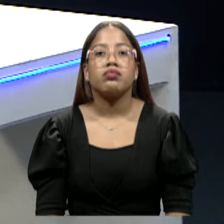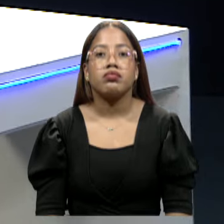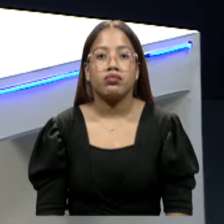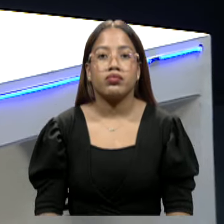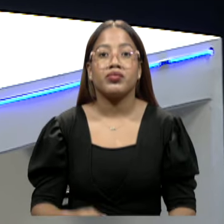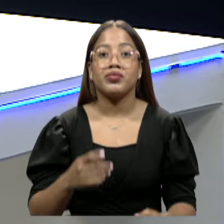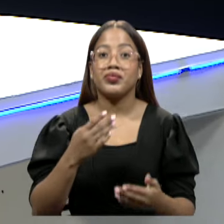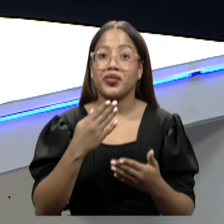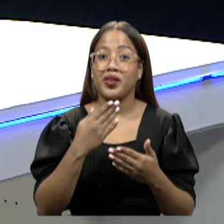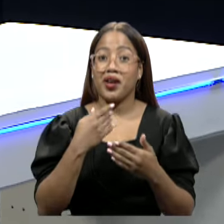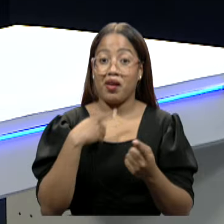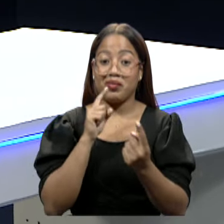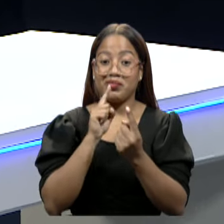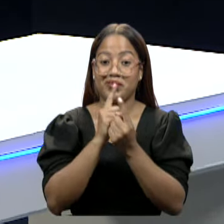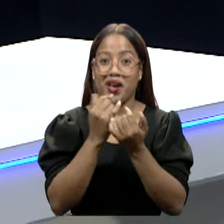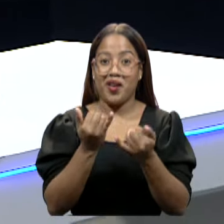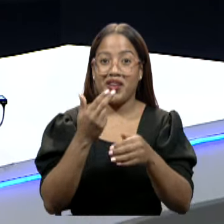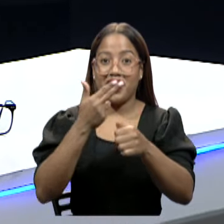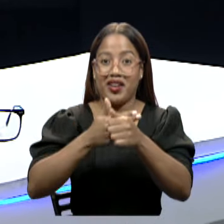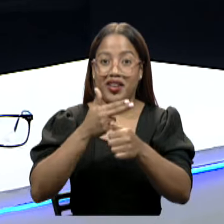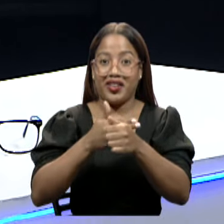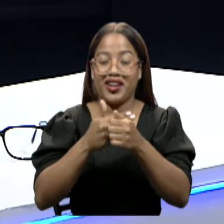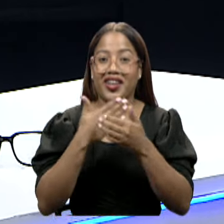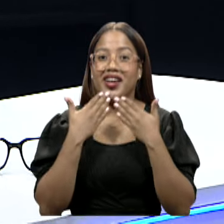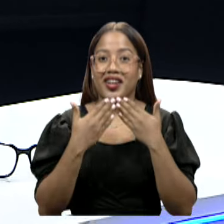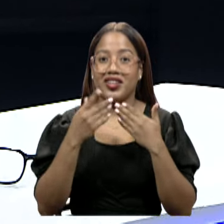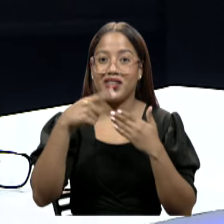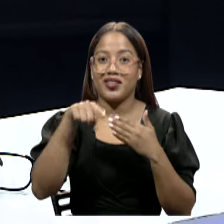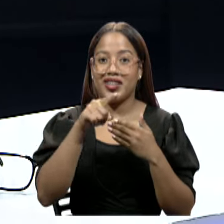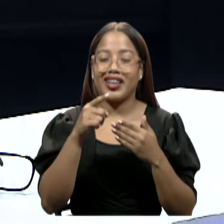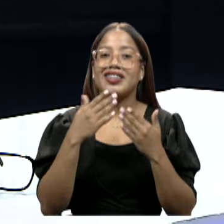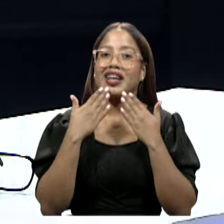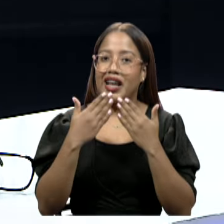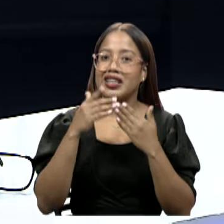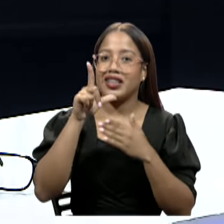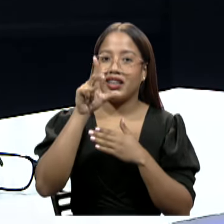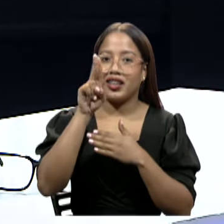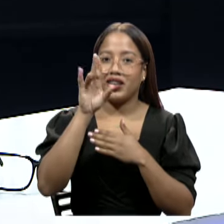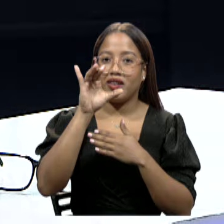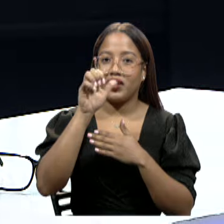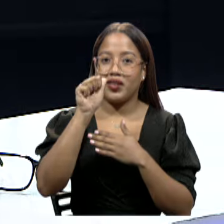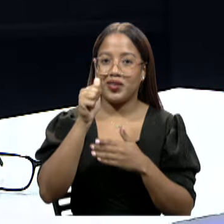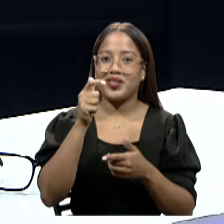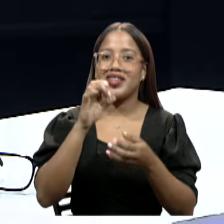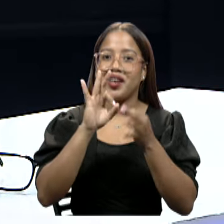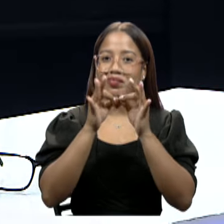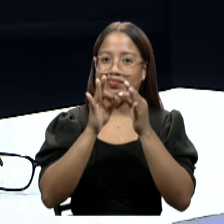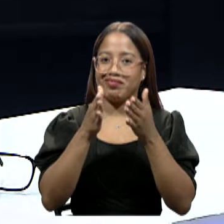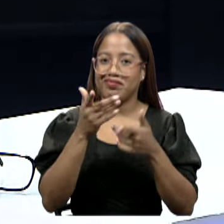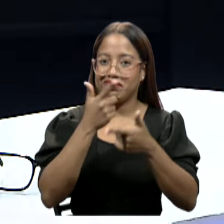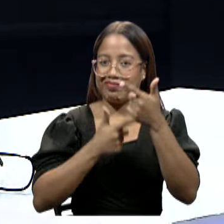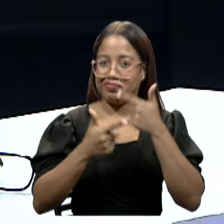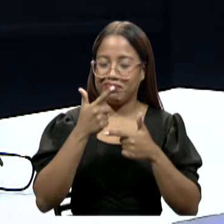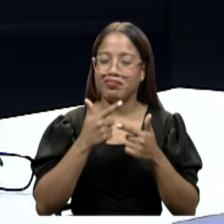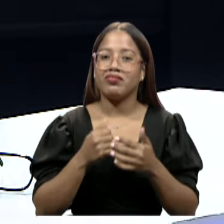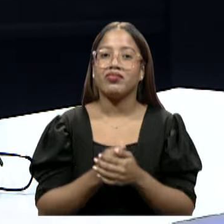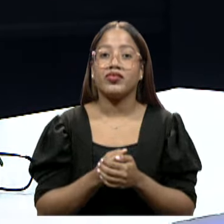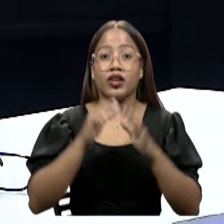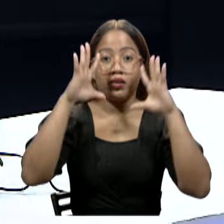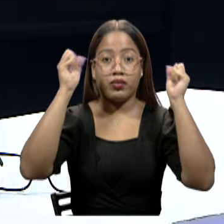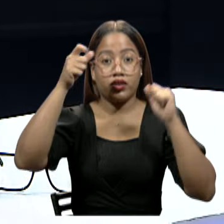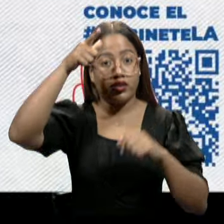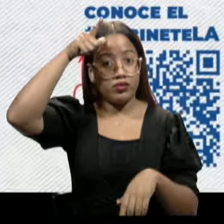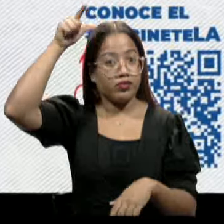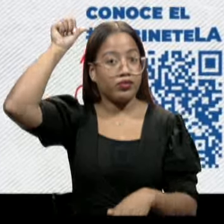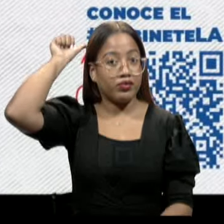Un gusto saludarles a esta hora de la tarde. Gracias por acompañarnos. Agradezco también a Lucía Vizcaíno con el lenguaje de señas. El presidente de la República, Luis